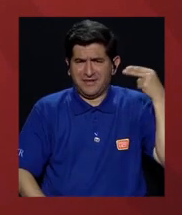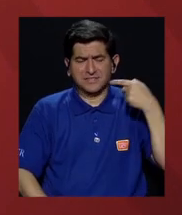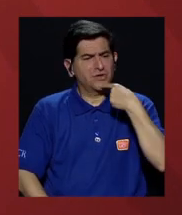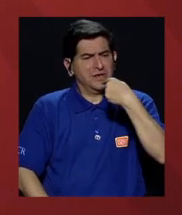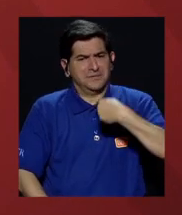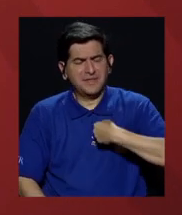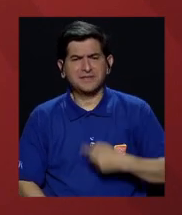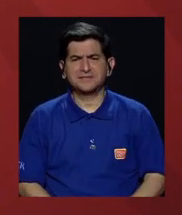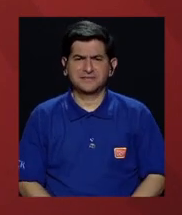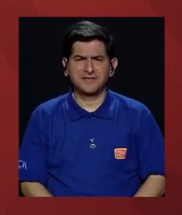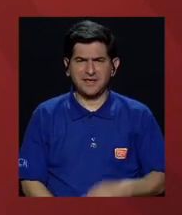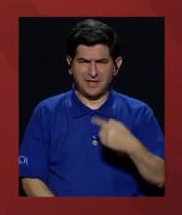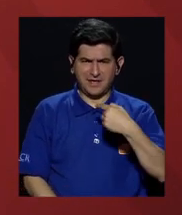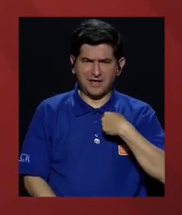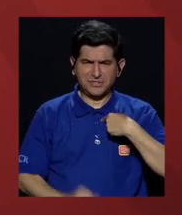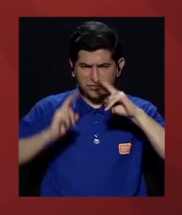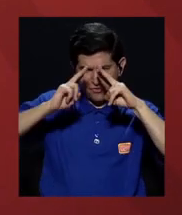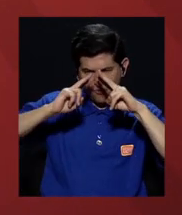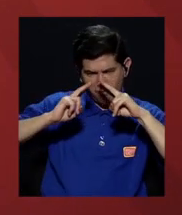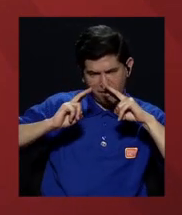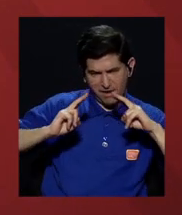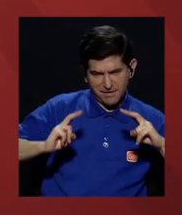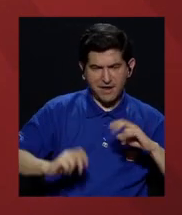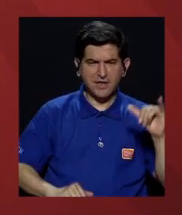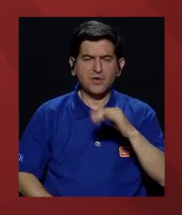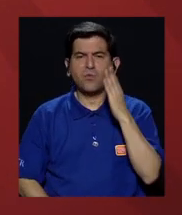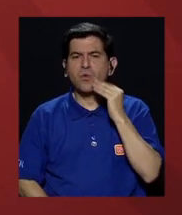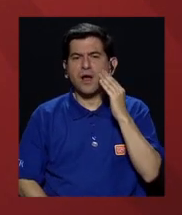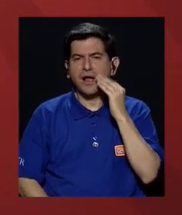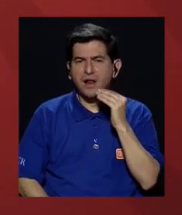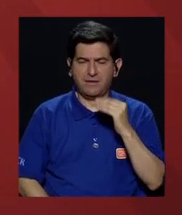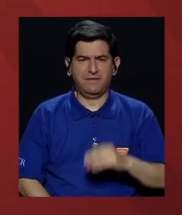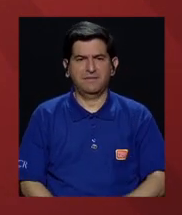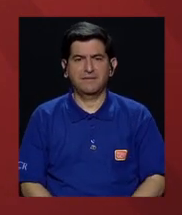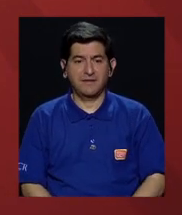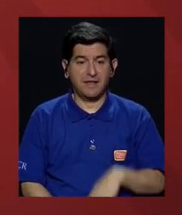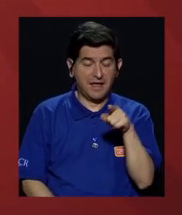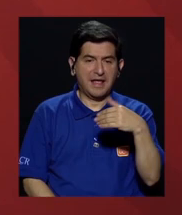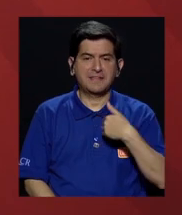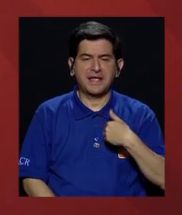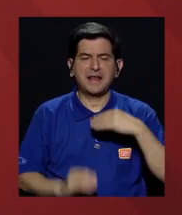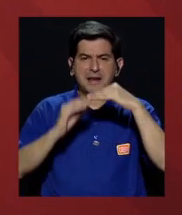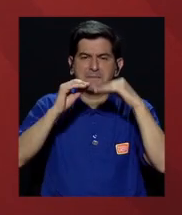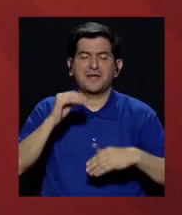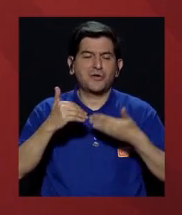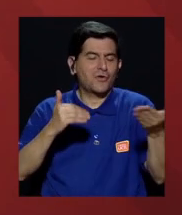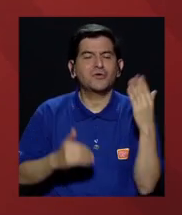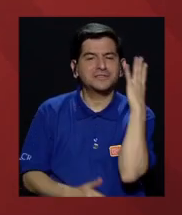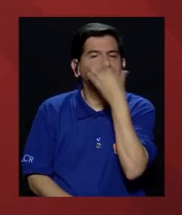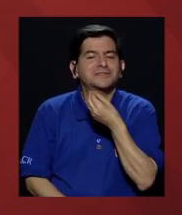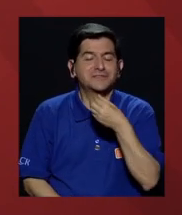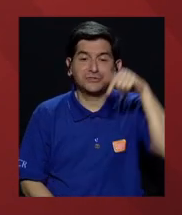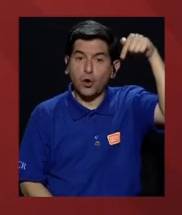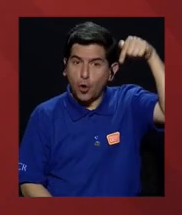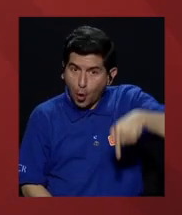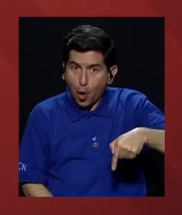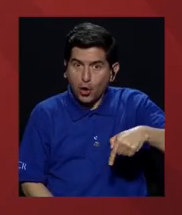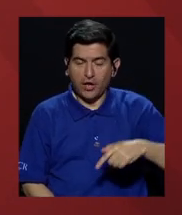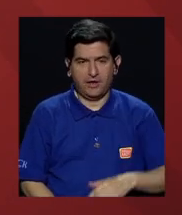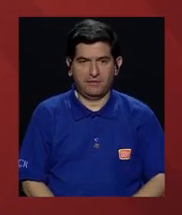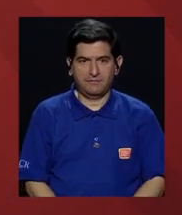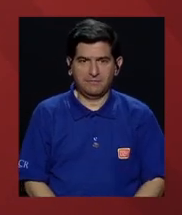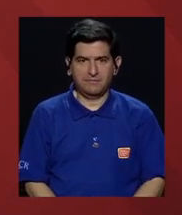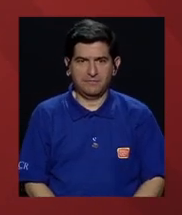me decía voy a hacer una lectura como mis abuelitos y decía eso que tiene menos gracias y hoy